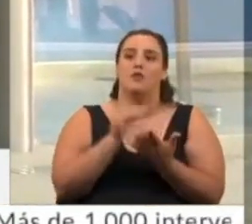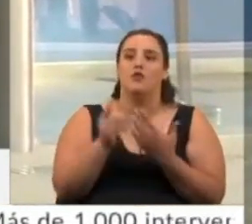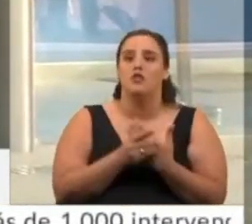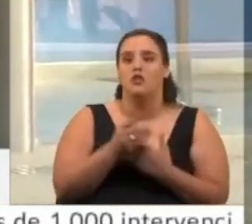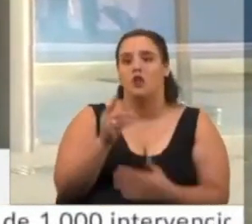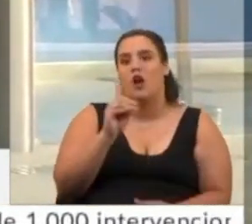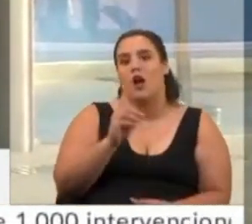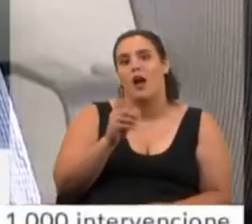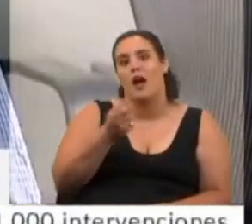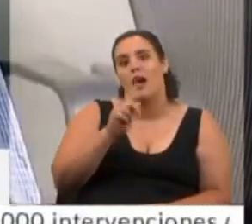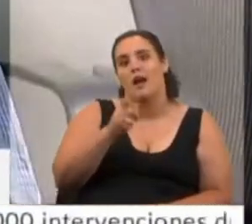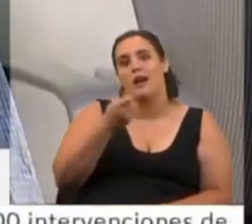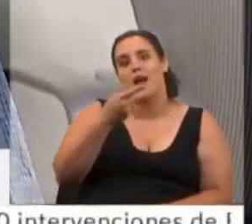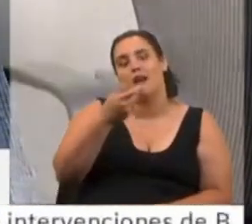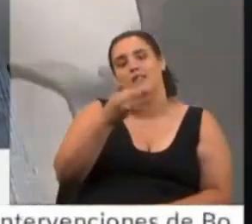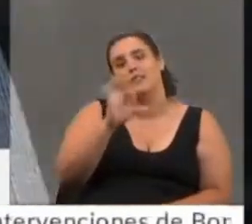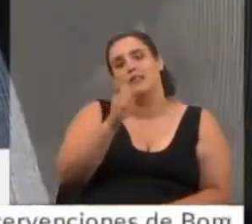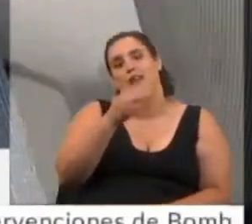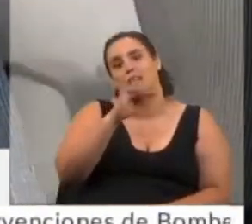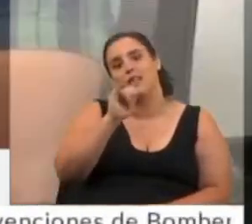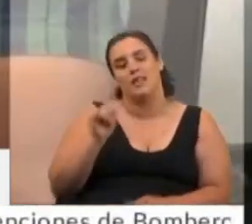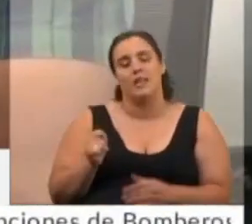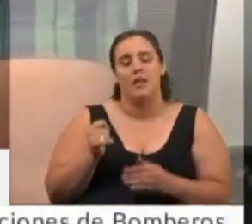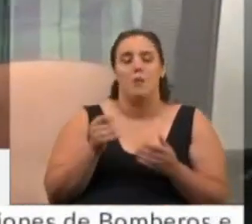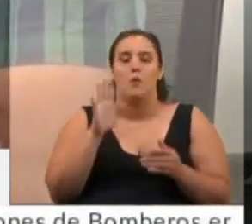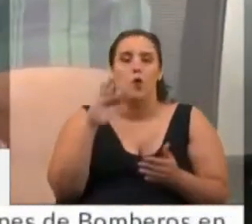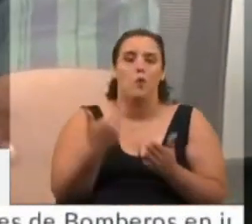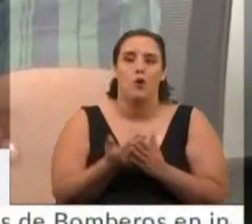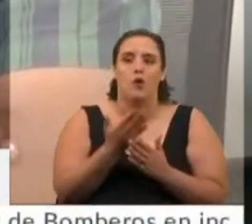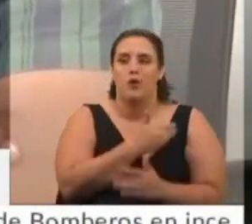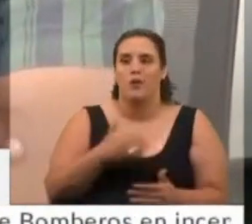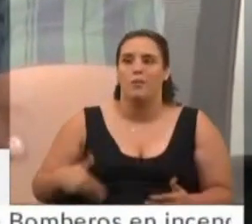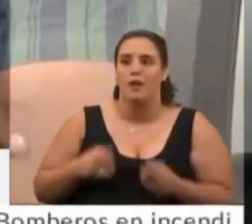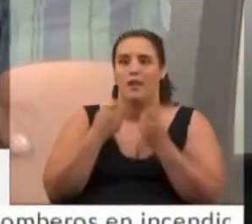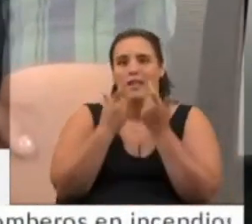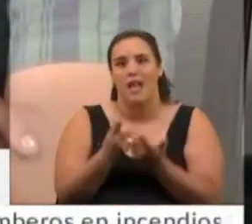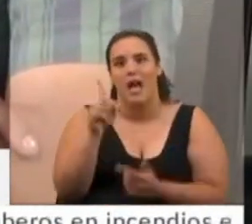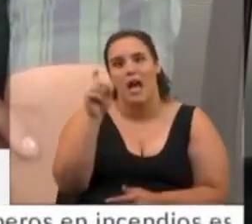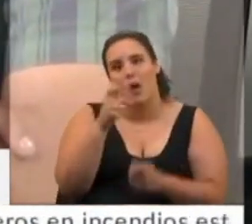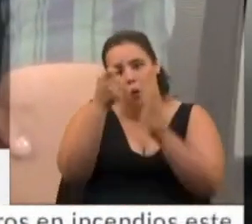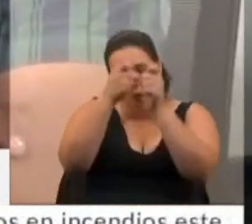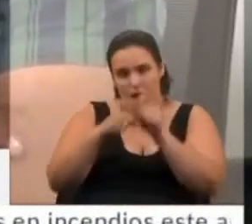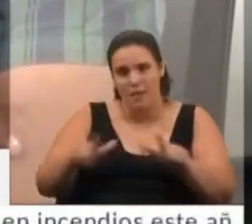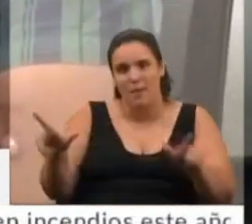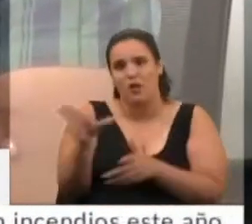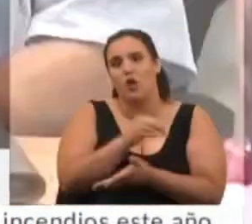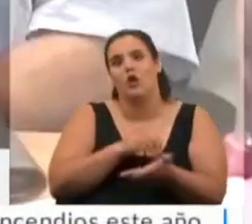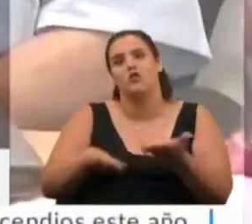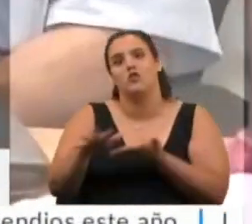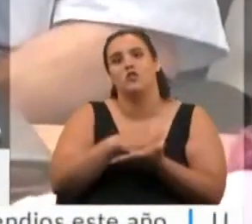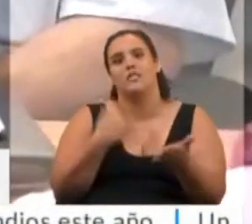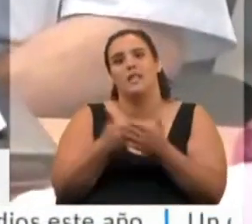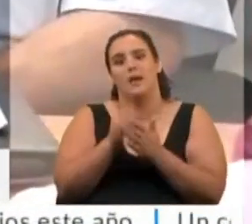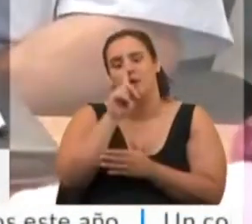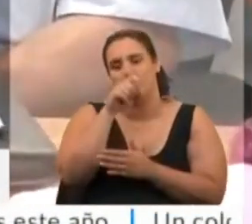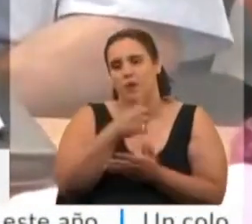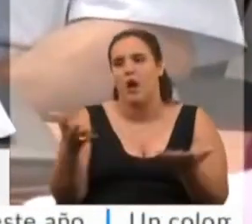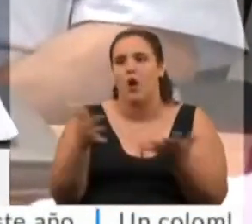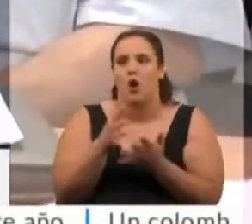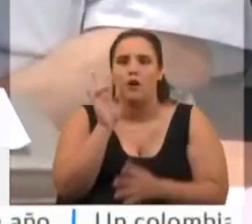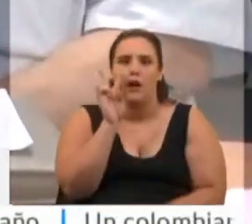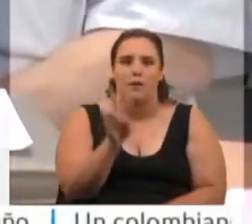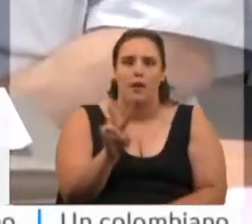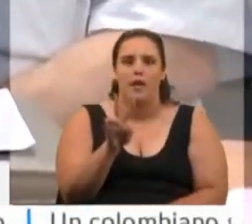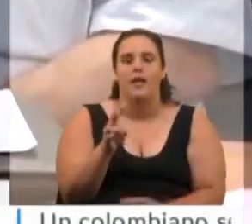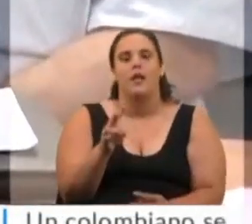Recordemos que está elaborando el Poder Ejecutivo para abastecer del suministro de agua potable al área metropolitana. Pero si les parece, vamos a ver, escuchar lo que